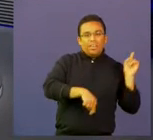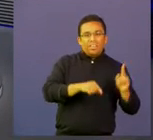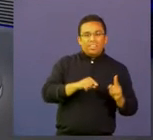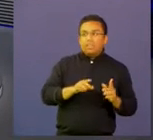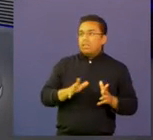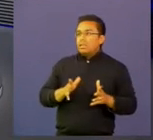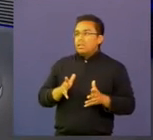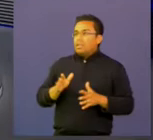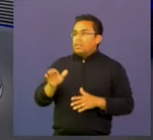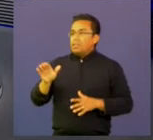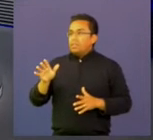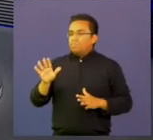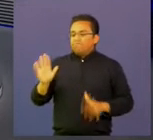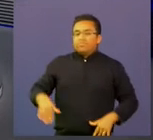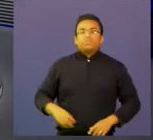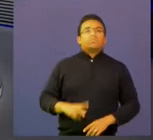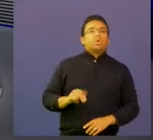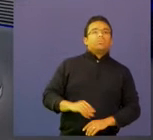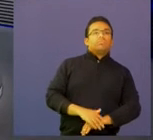porque me pregunto muchas veces en la vida